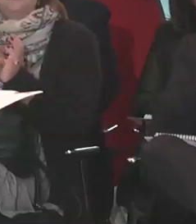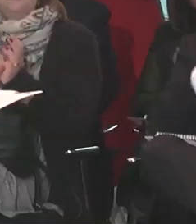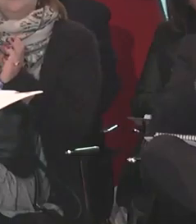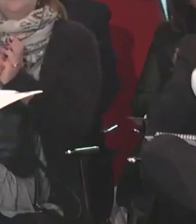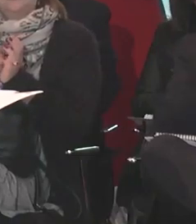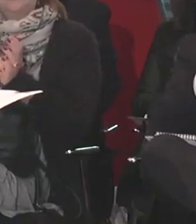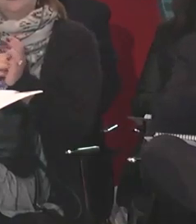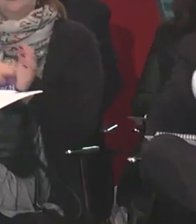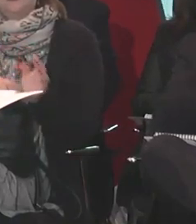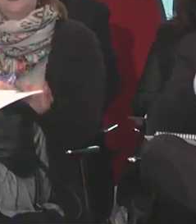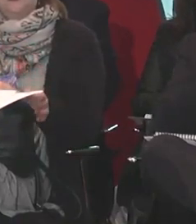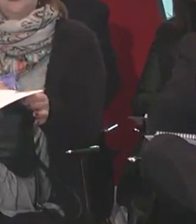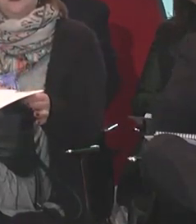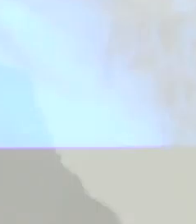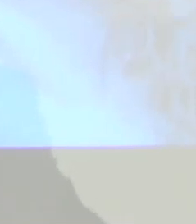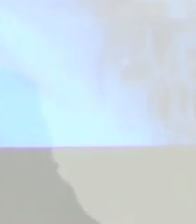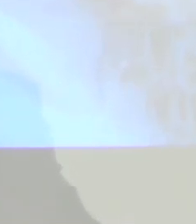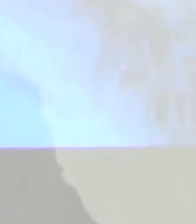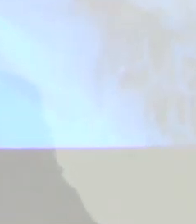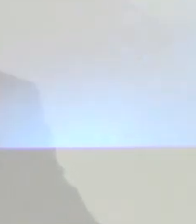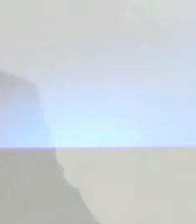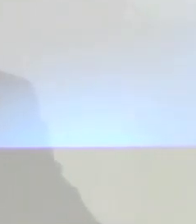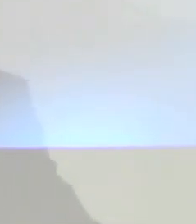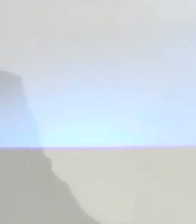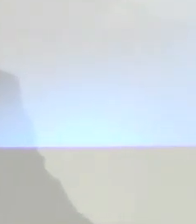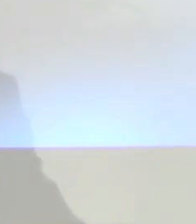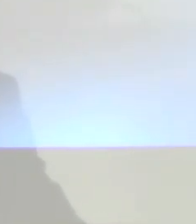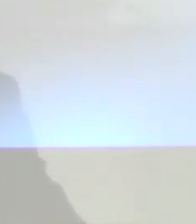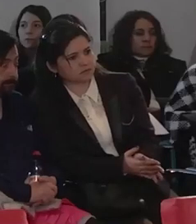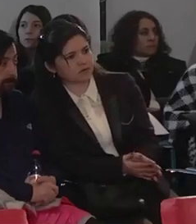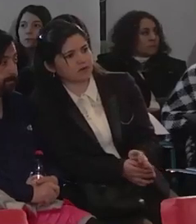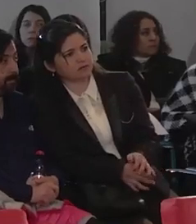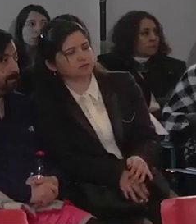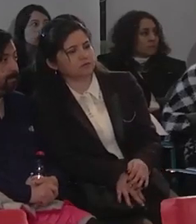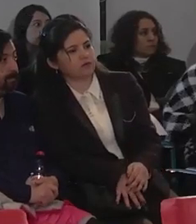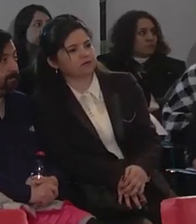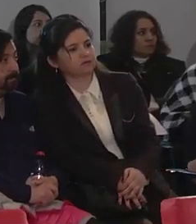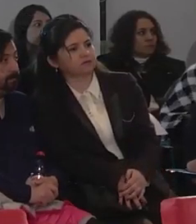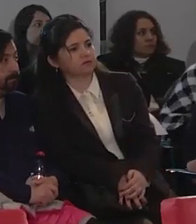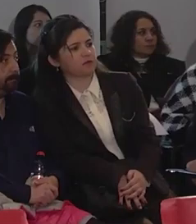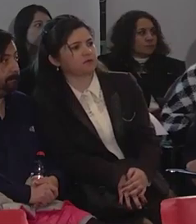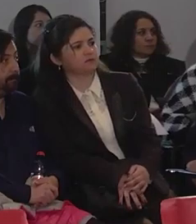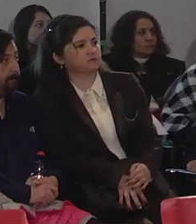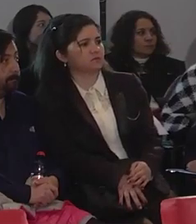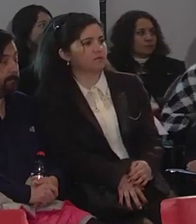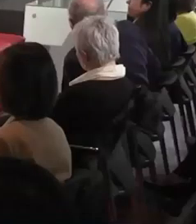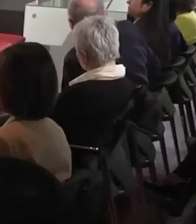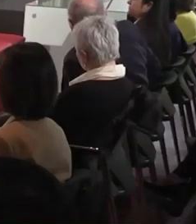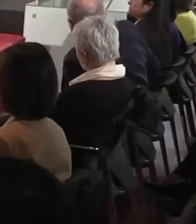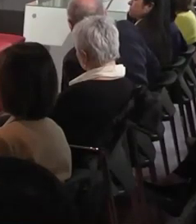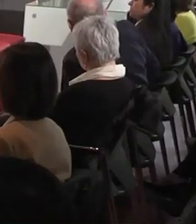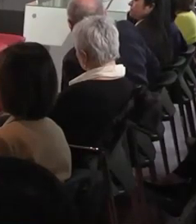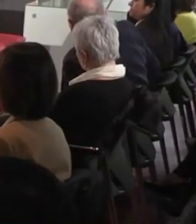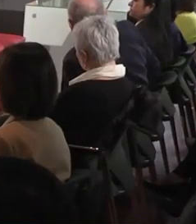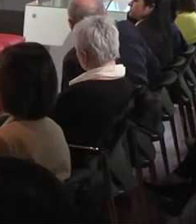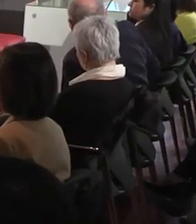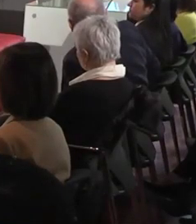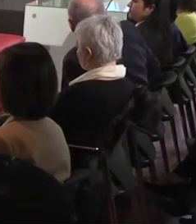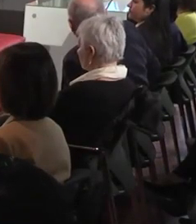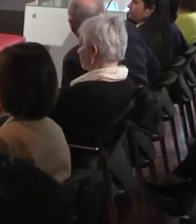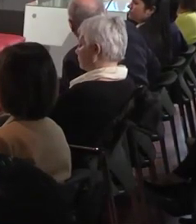de la Biblioteca del Congreso Nacional, don Alfonso Pérez. Y damos las gracias a todas las autoridades presentes hoy en